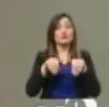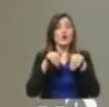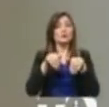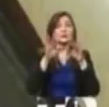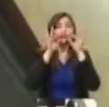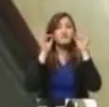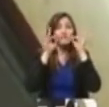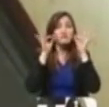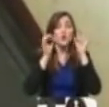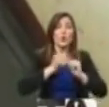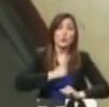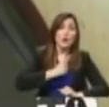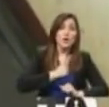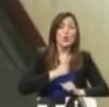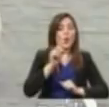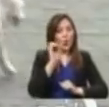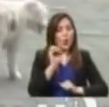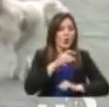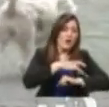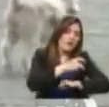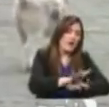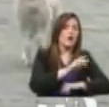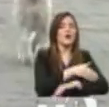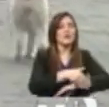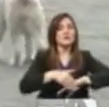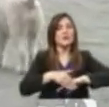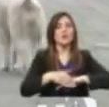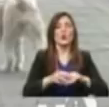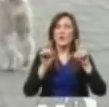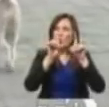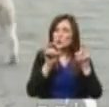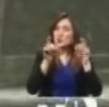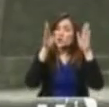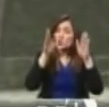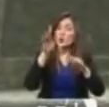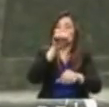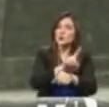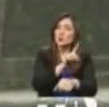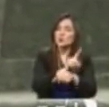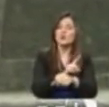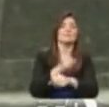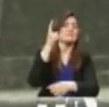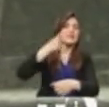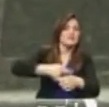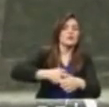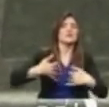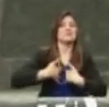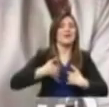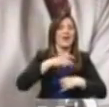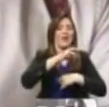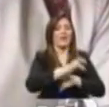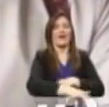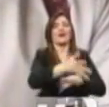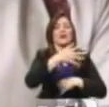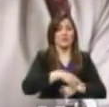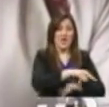gatos con o sin dueño, pero que los servicios de consulta general y emergencia es solo para animales abandonados.